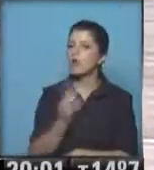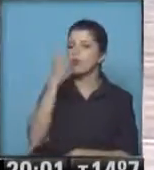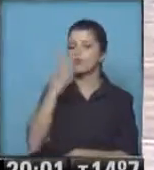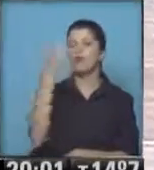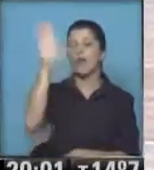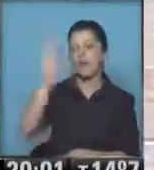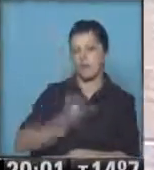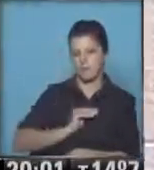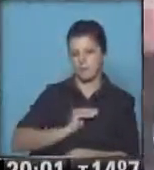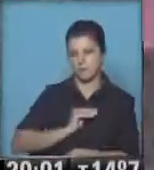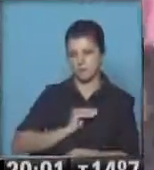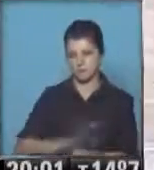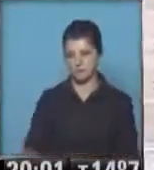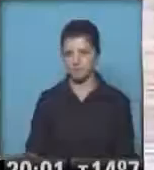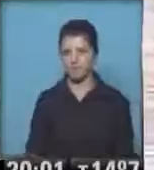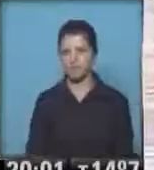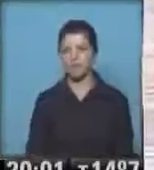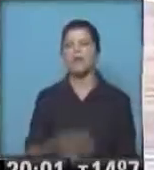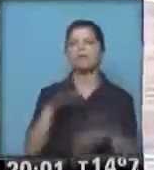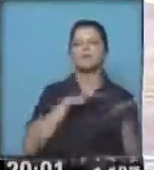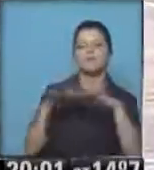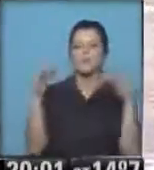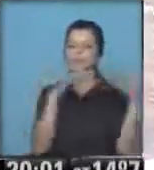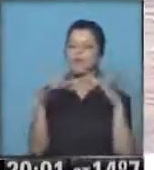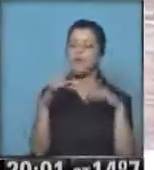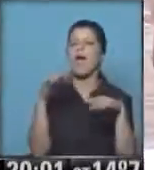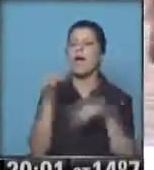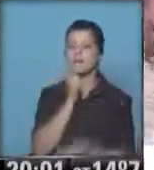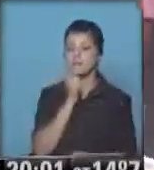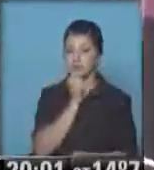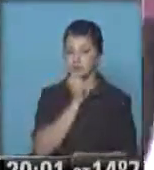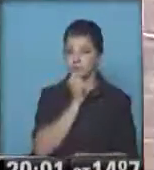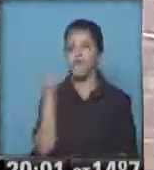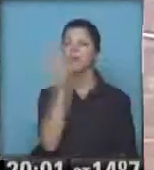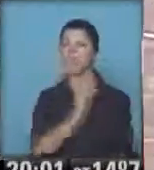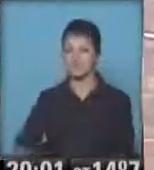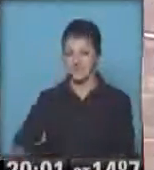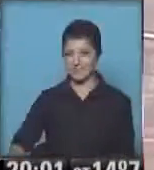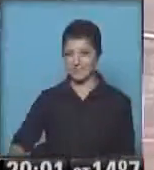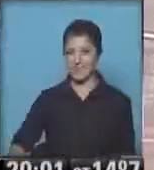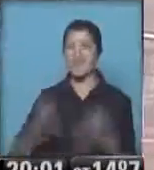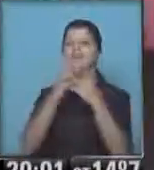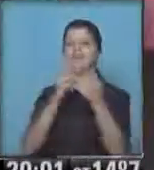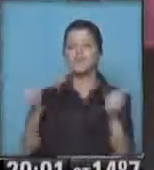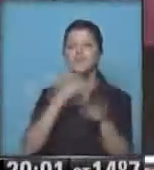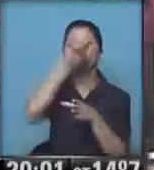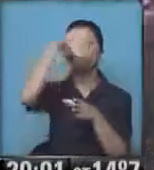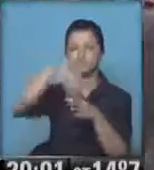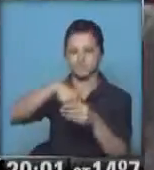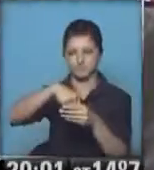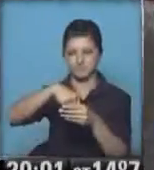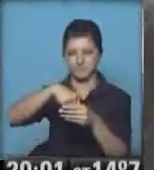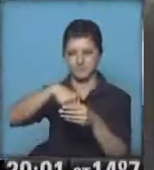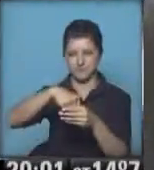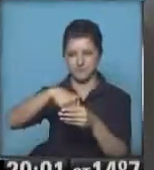ejemplo viviente. Y así, entre pases y jugadas de un encuentro amistoso, el presidente Evo Morales cerró la jornada de integración, dejando